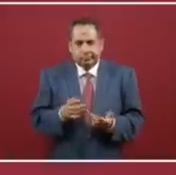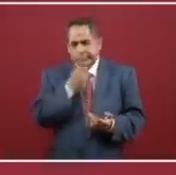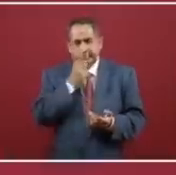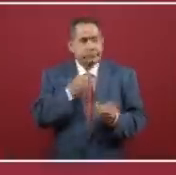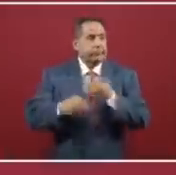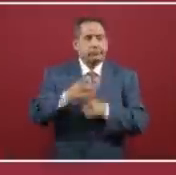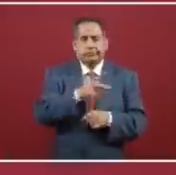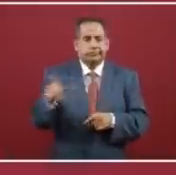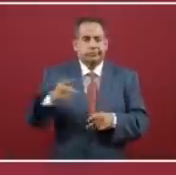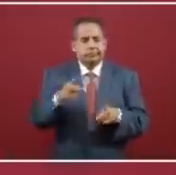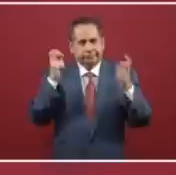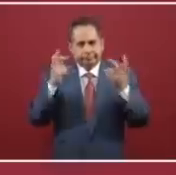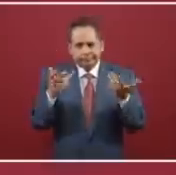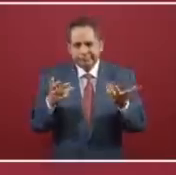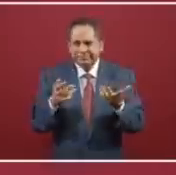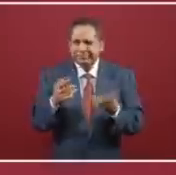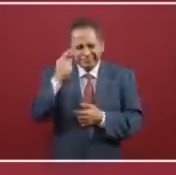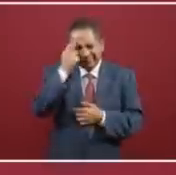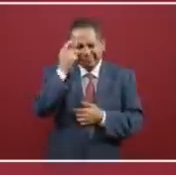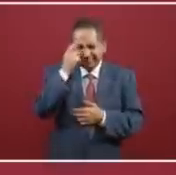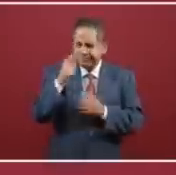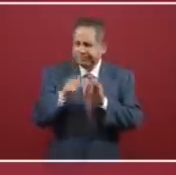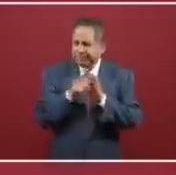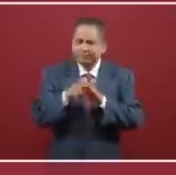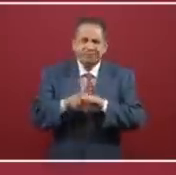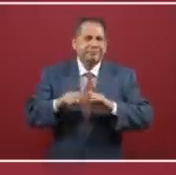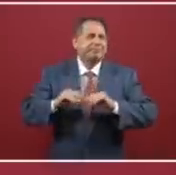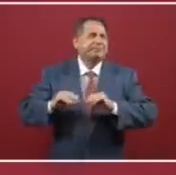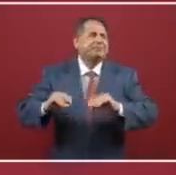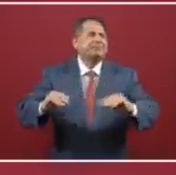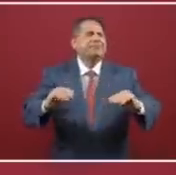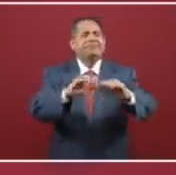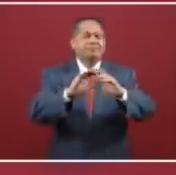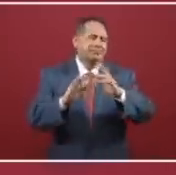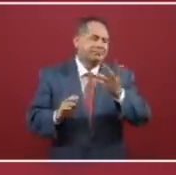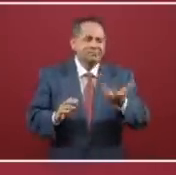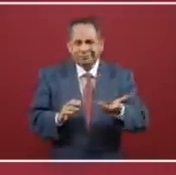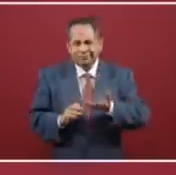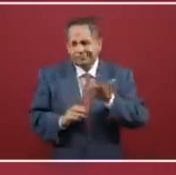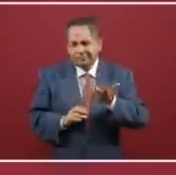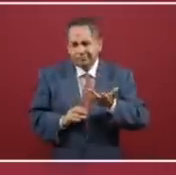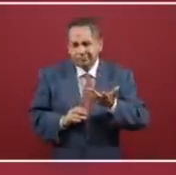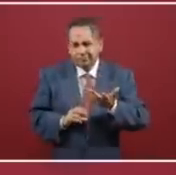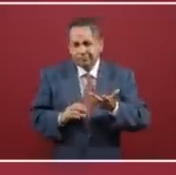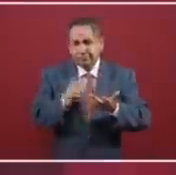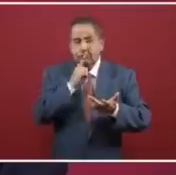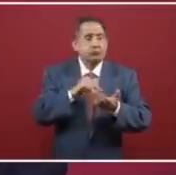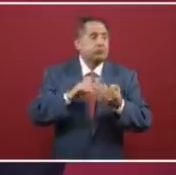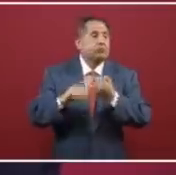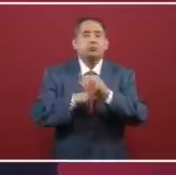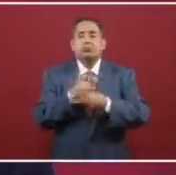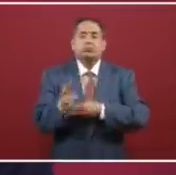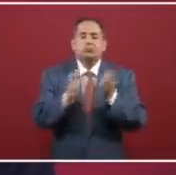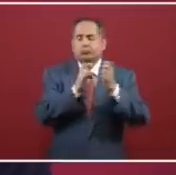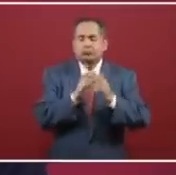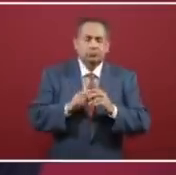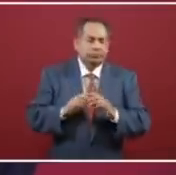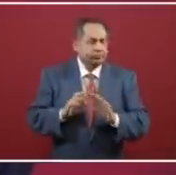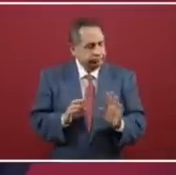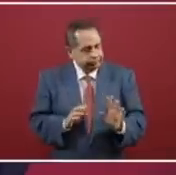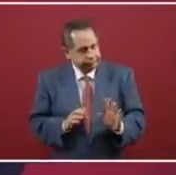roban como vox populi en el que digamos que nos roban